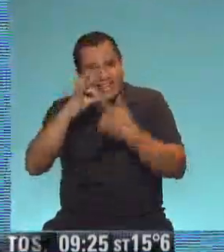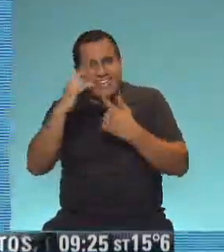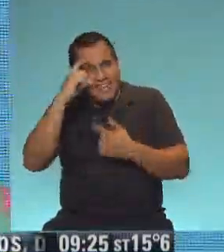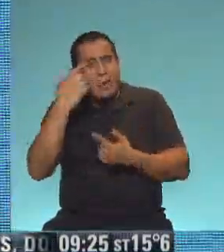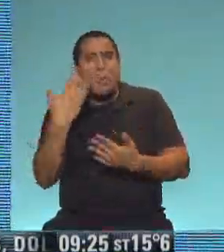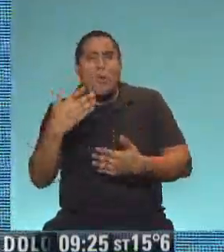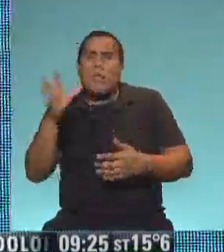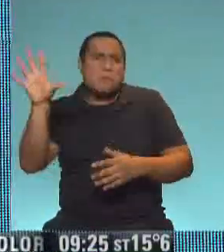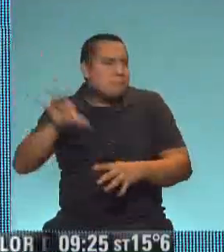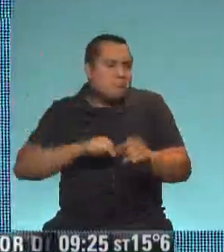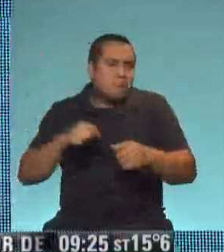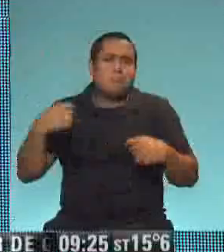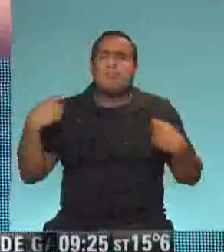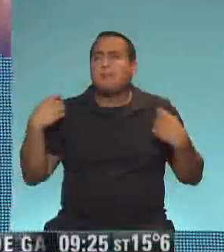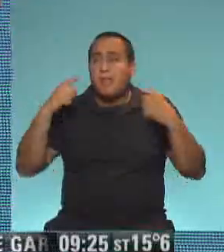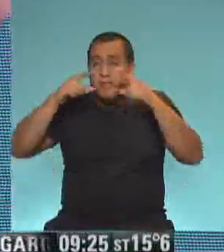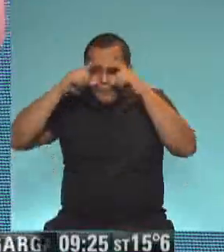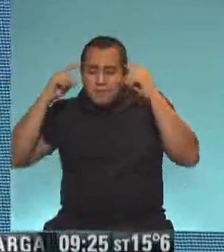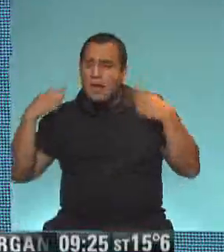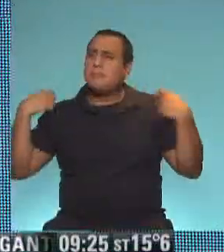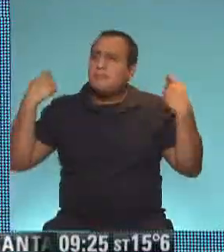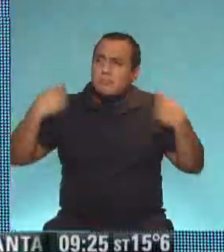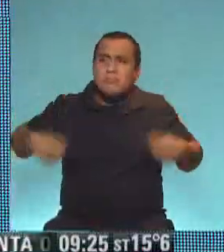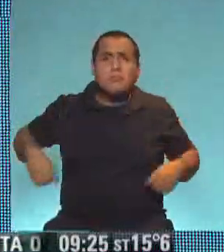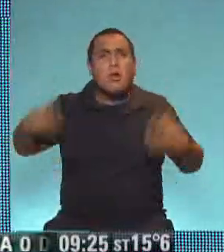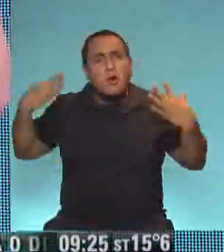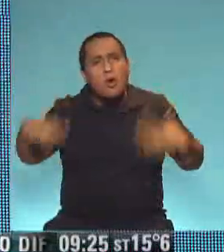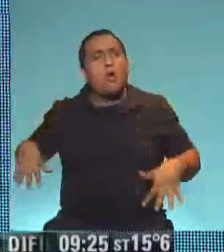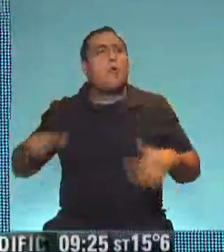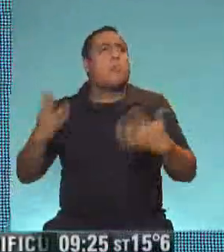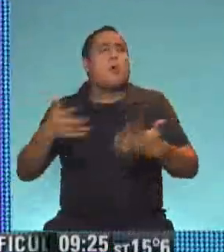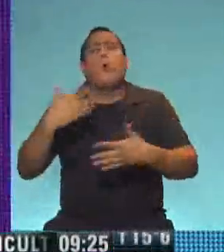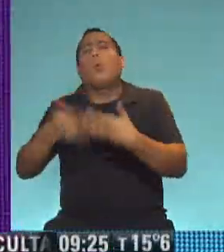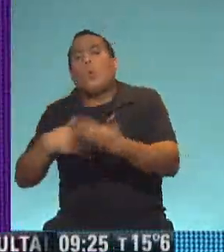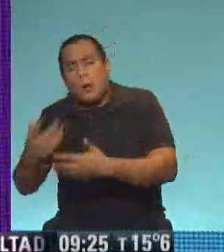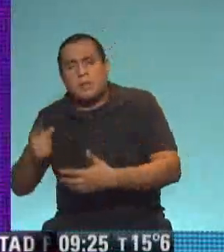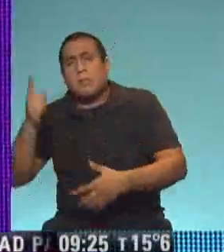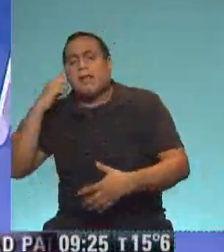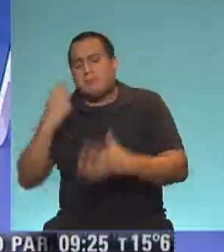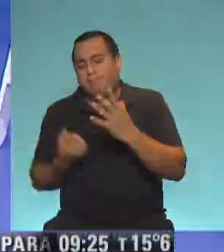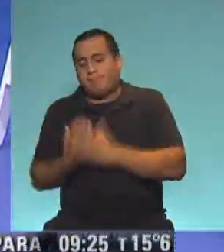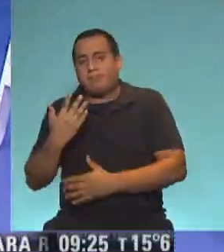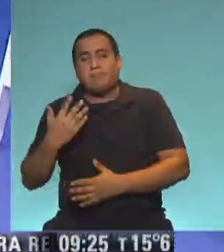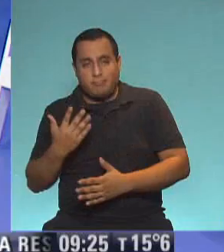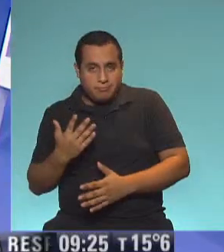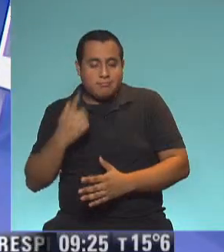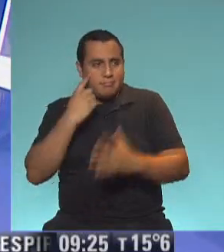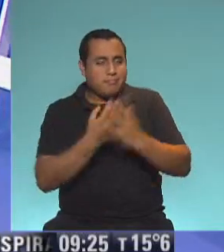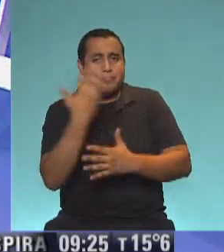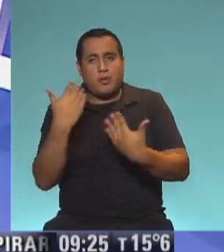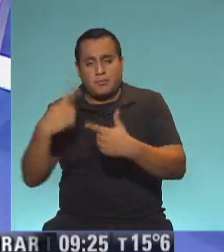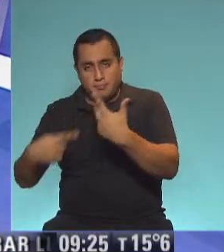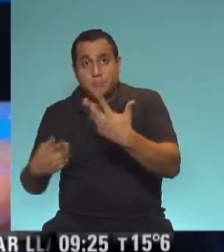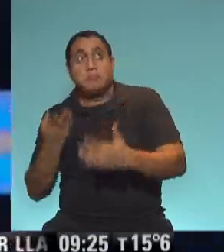disfraces, busquen. Ropa de mamá, papá, cosas que encuentren para divertirse, juguetes, inventarse juguetes. Personajes. Pidan permiso a sí. los